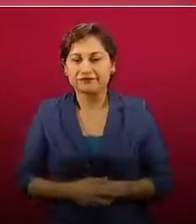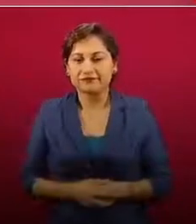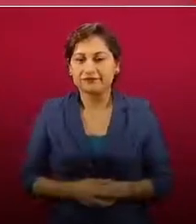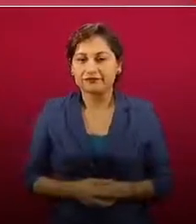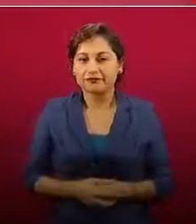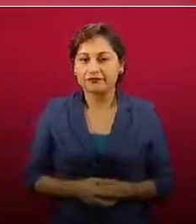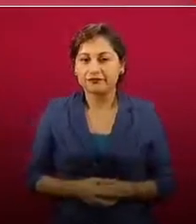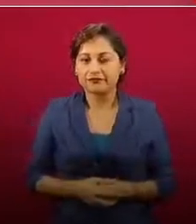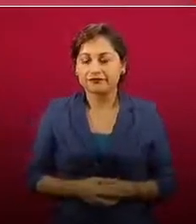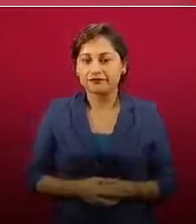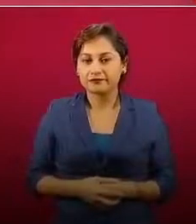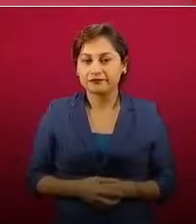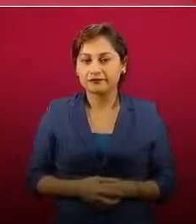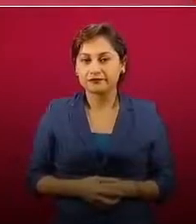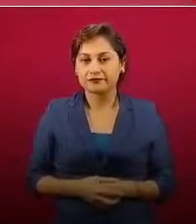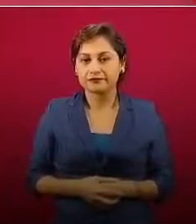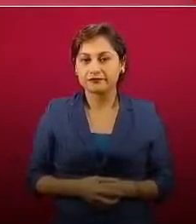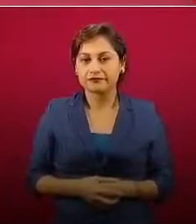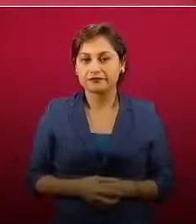posición